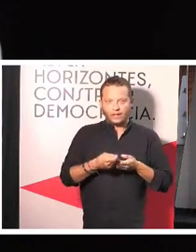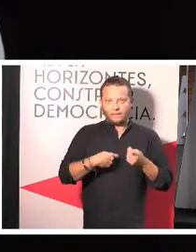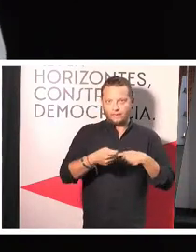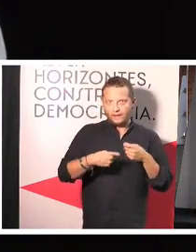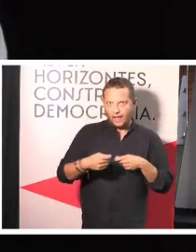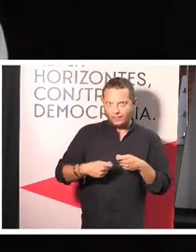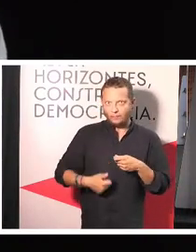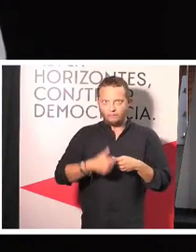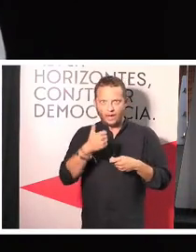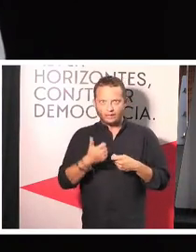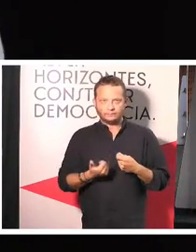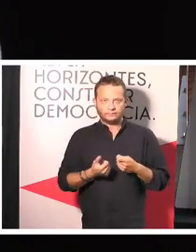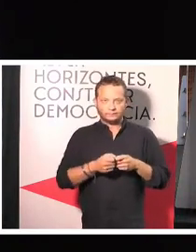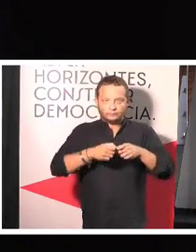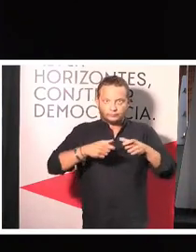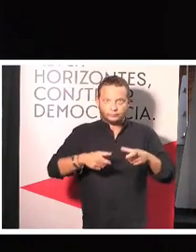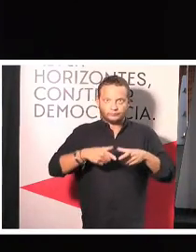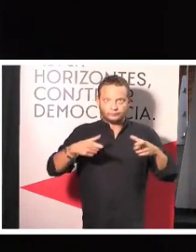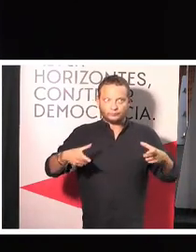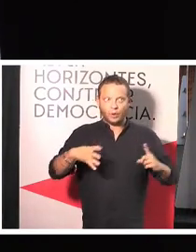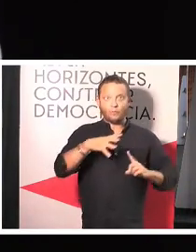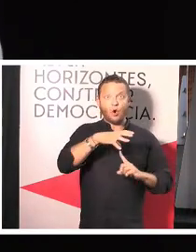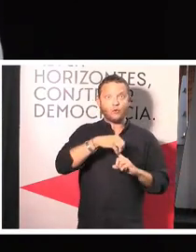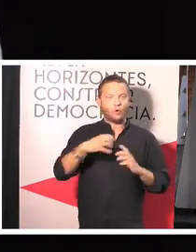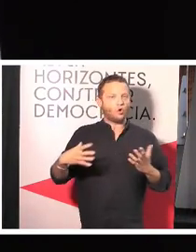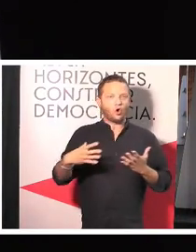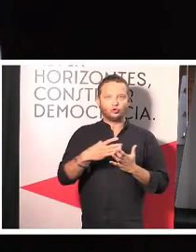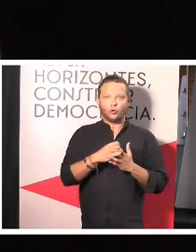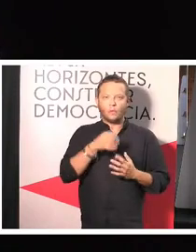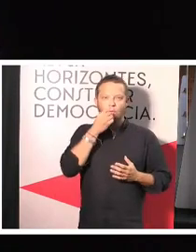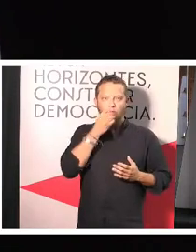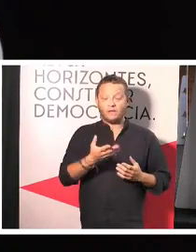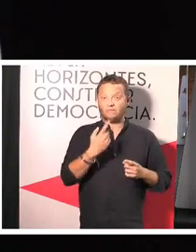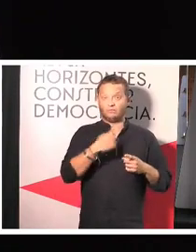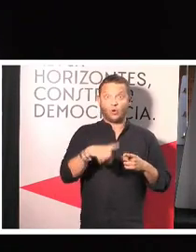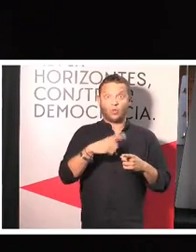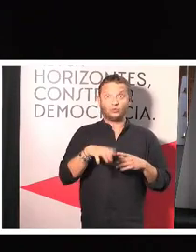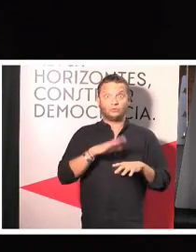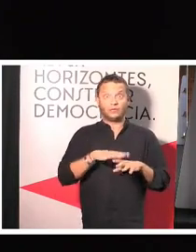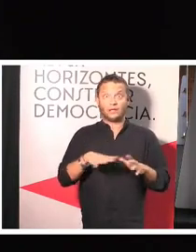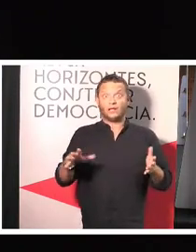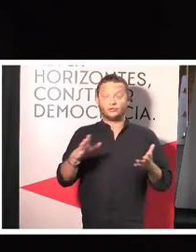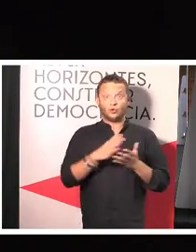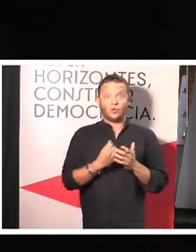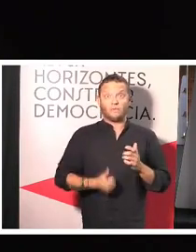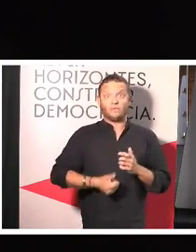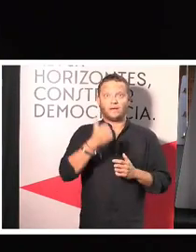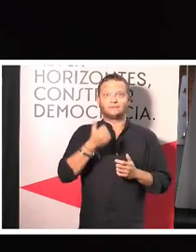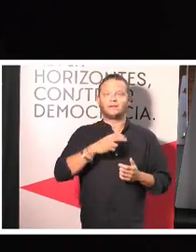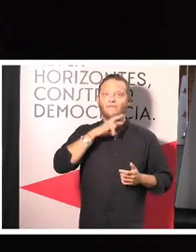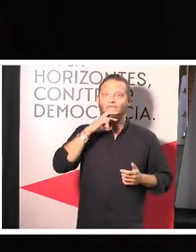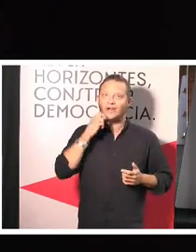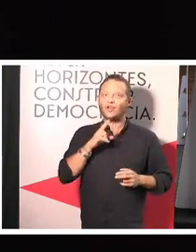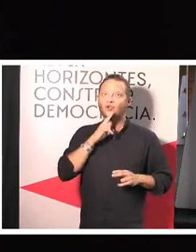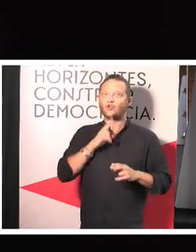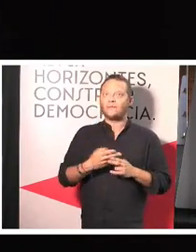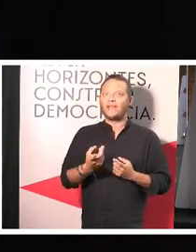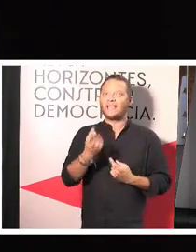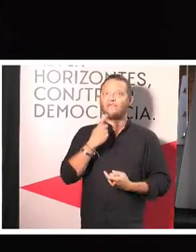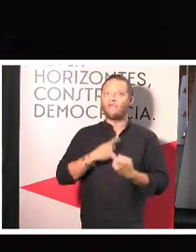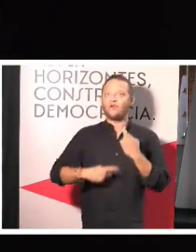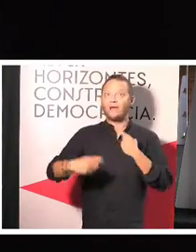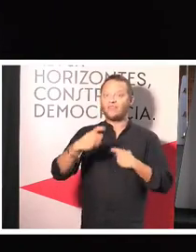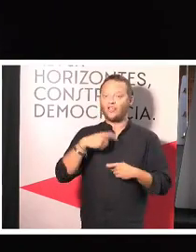mercado, un nicho cada vez mayor, monopolizando un bien, un producto que adquiere cada vez más valor, que se llama